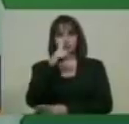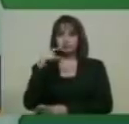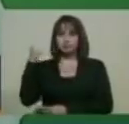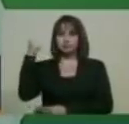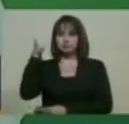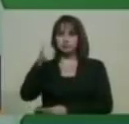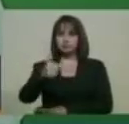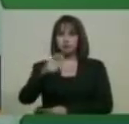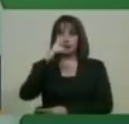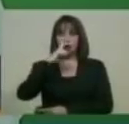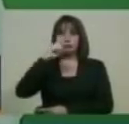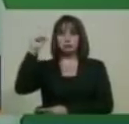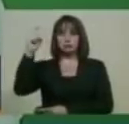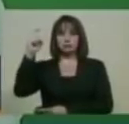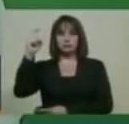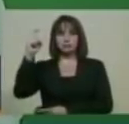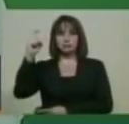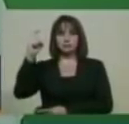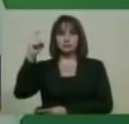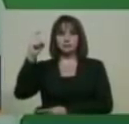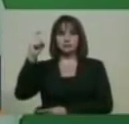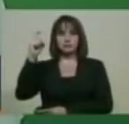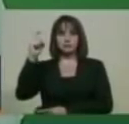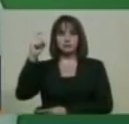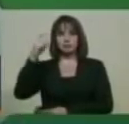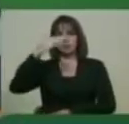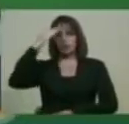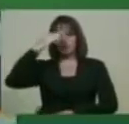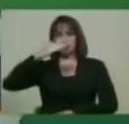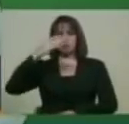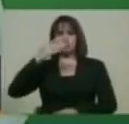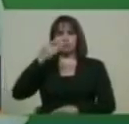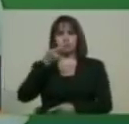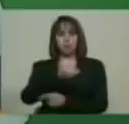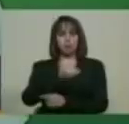aniversarias de la promoción